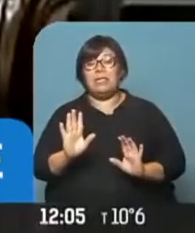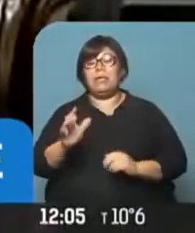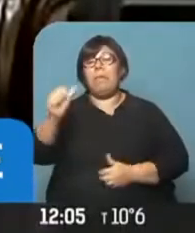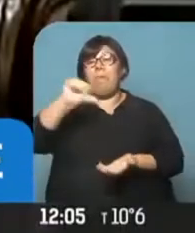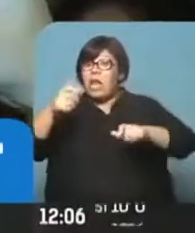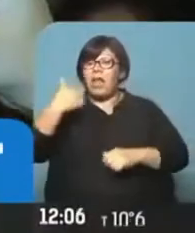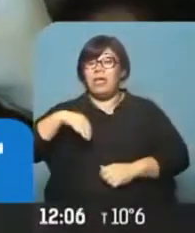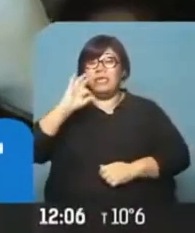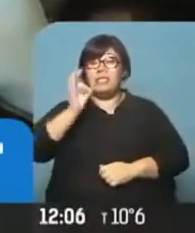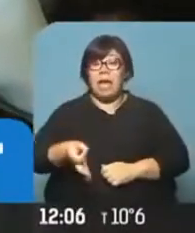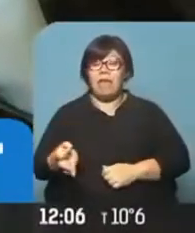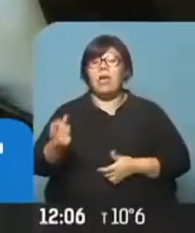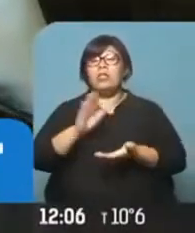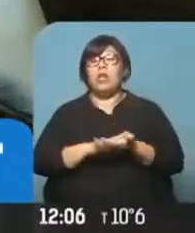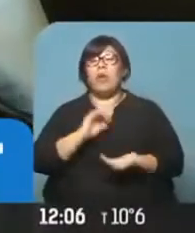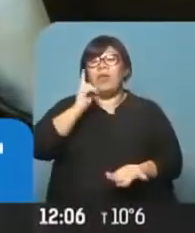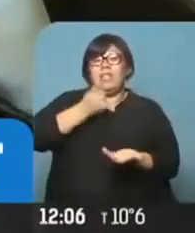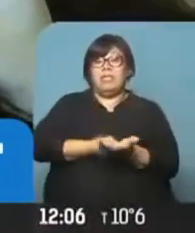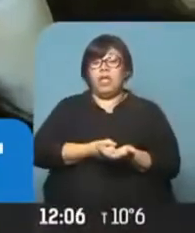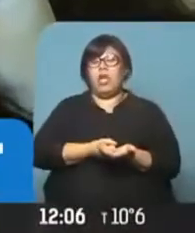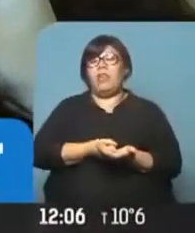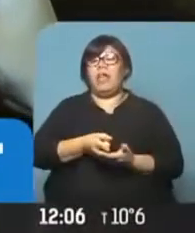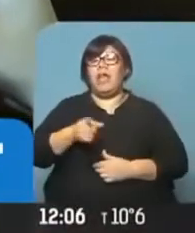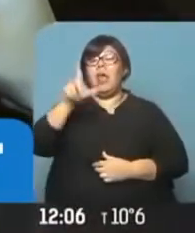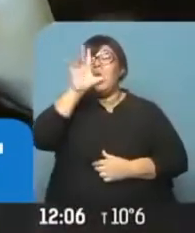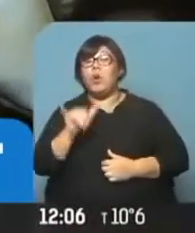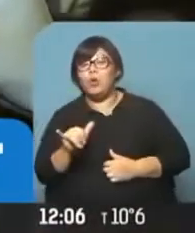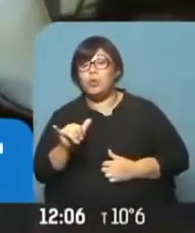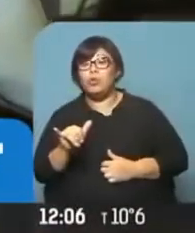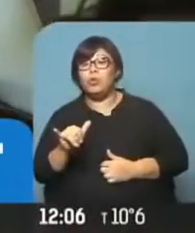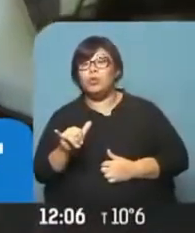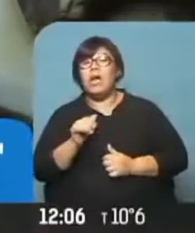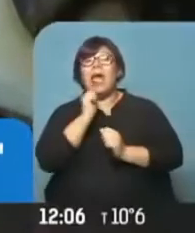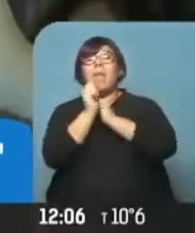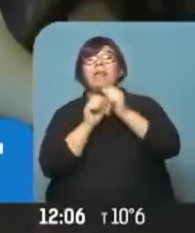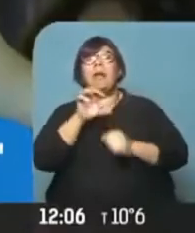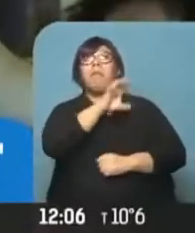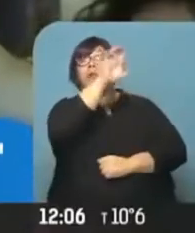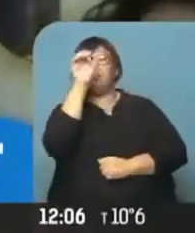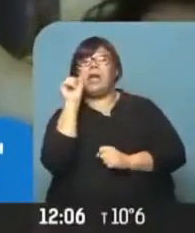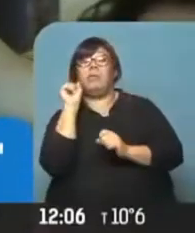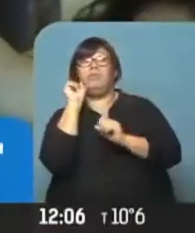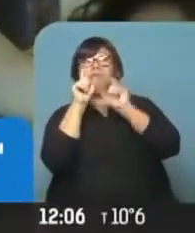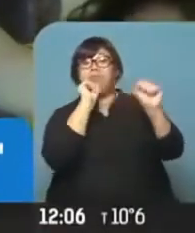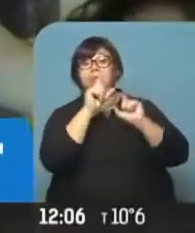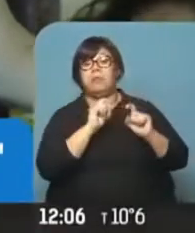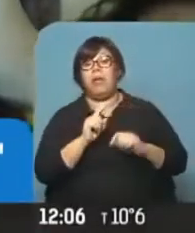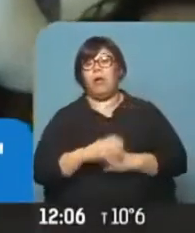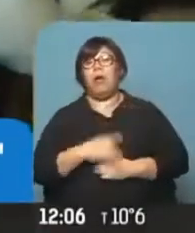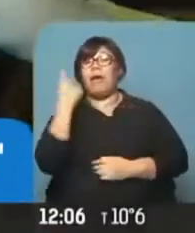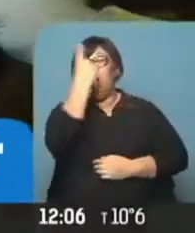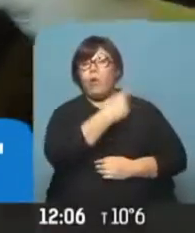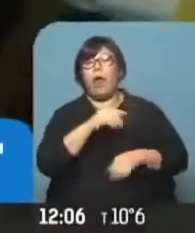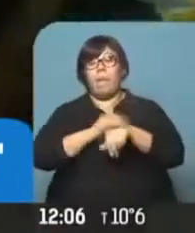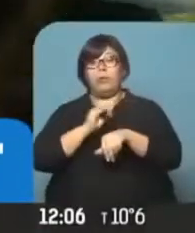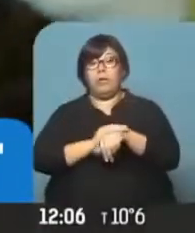están viviendo las empresas y los hogares además es conforme también a digamos una serie de vetos que ha venido